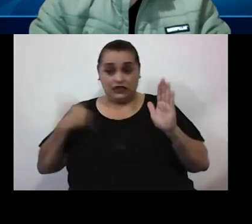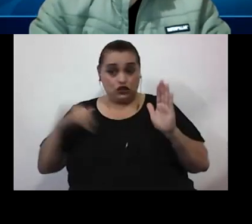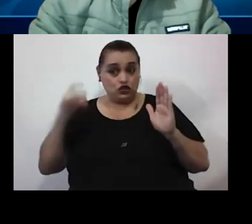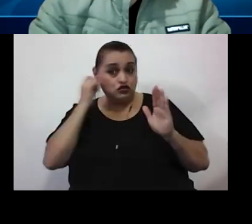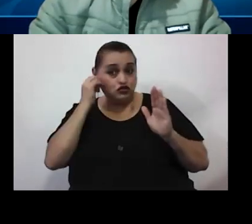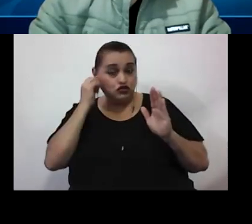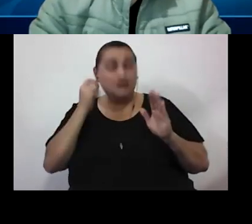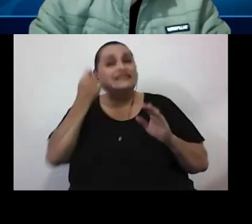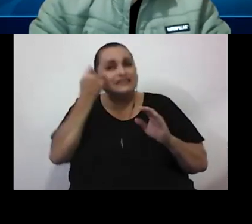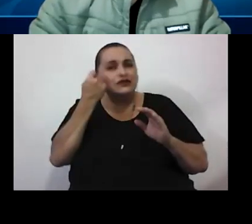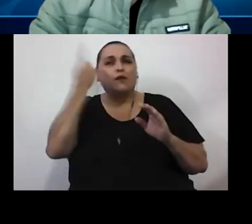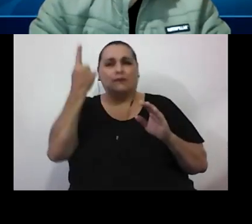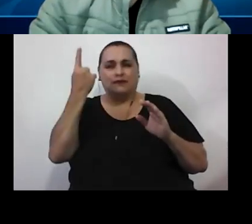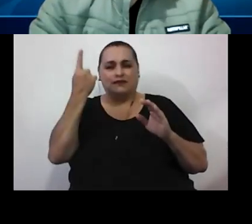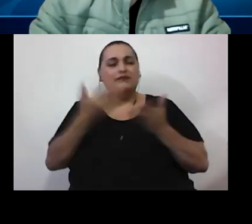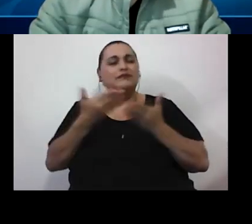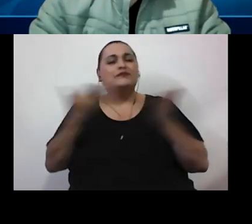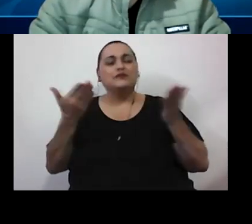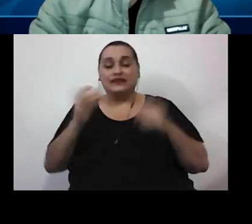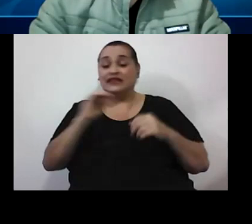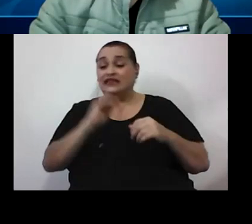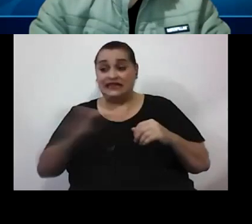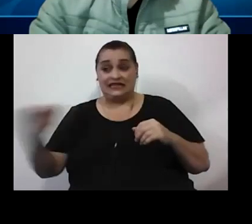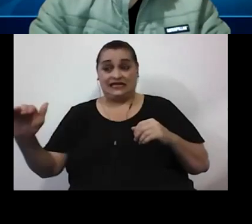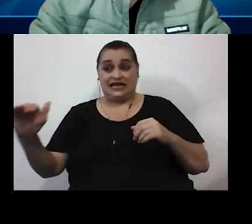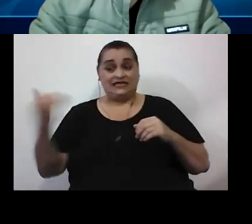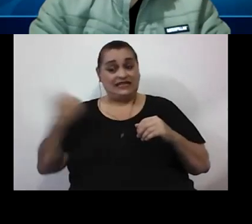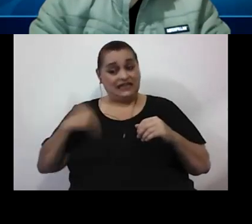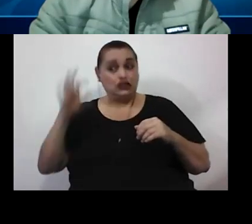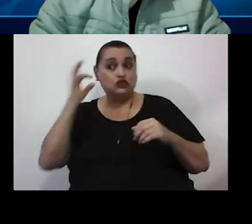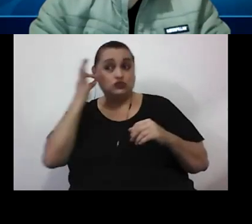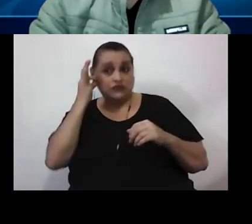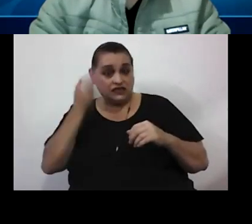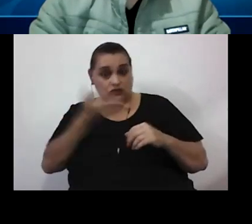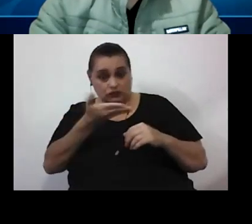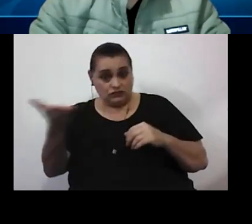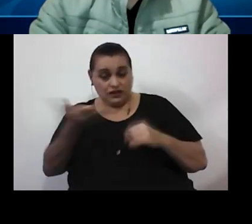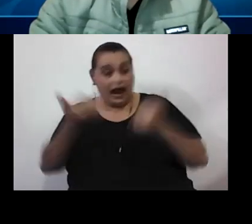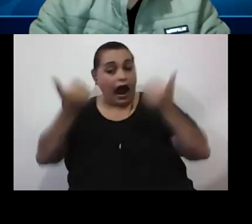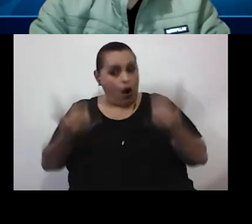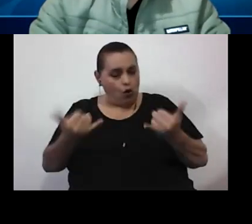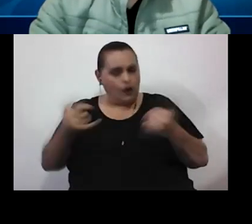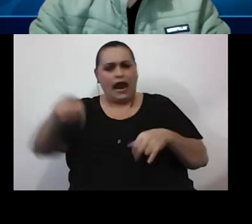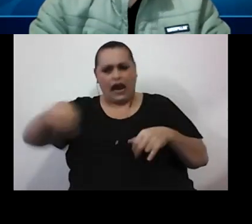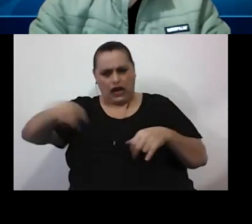comprende que la niñez, niñas y niños son ahora sujetos de